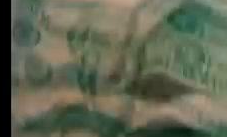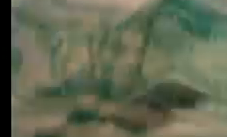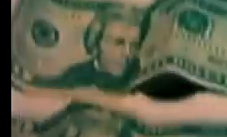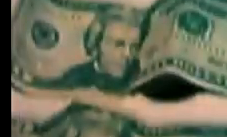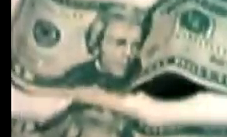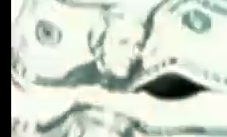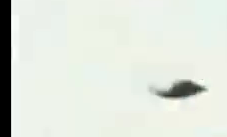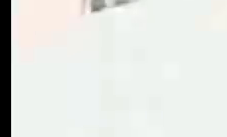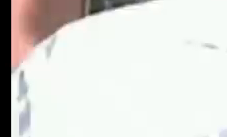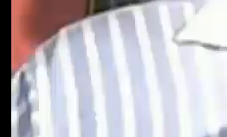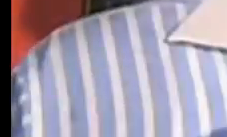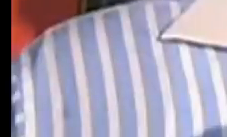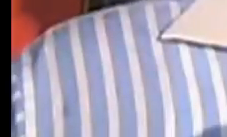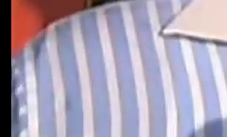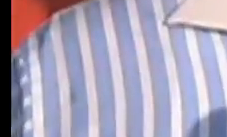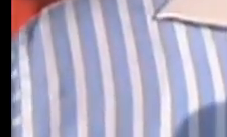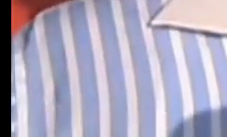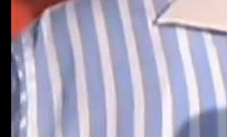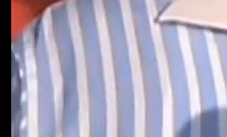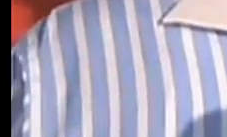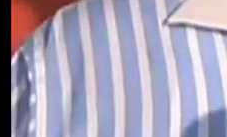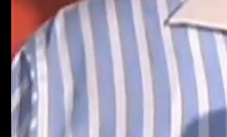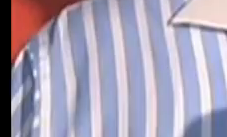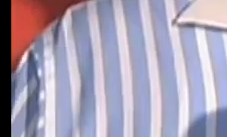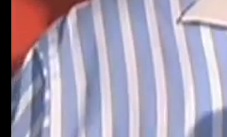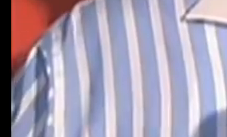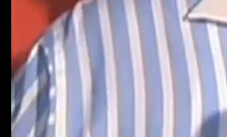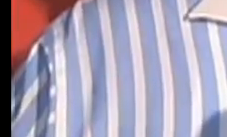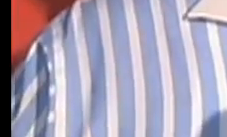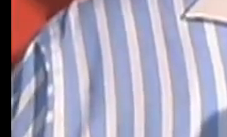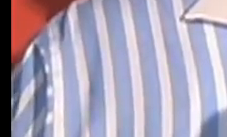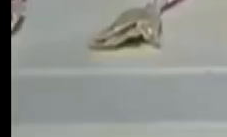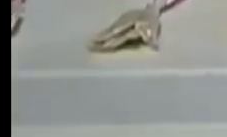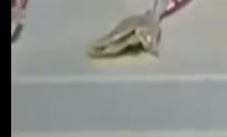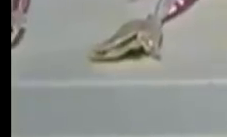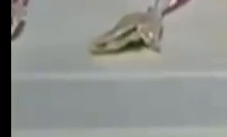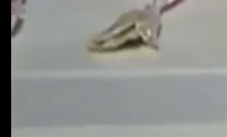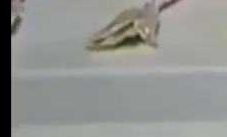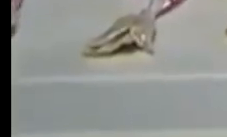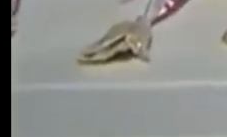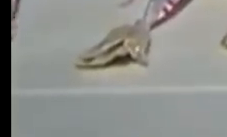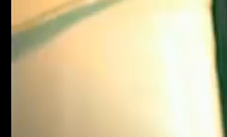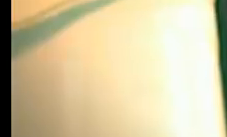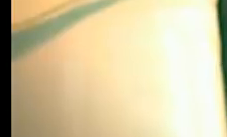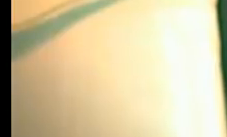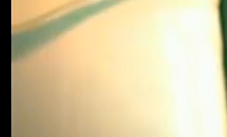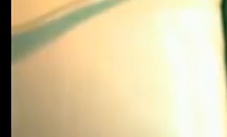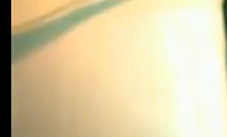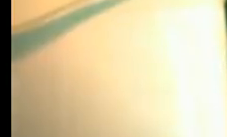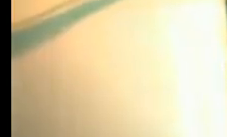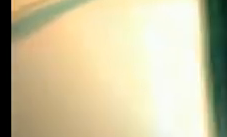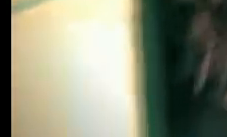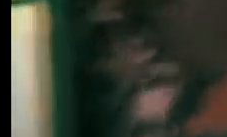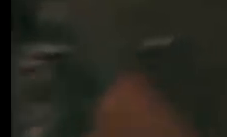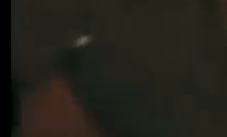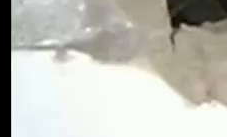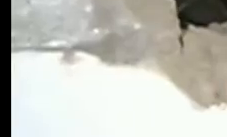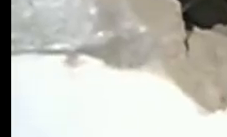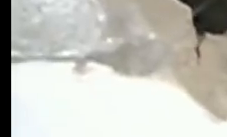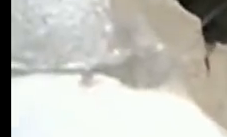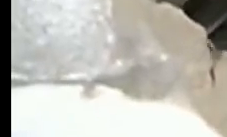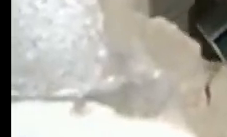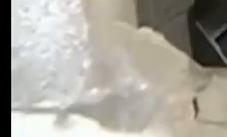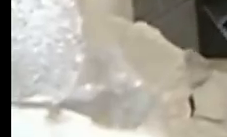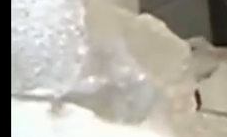Se ha llegado a detectar que en este inmueble existe obviamente distribución de sustancias estupefacientes. Son personas que venden